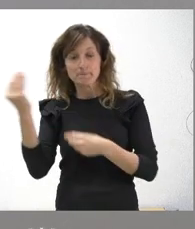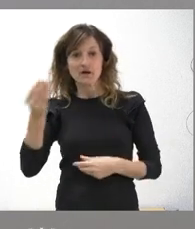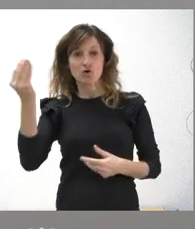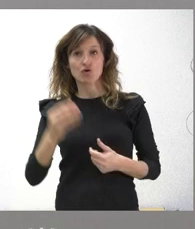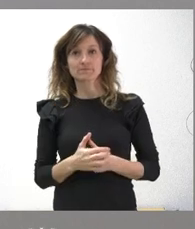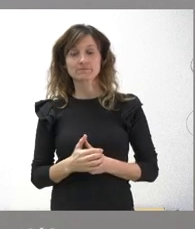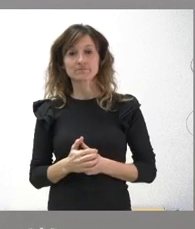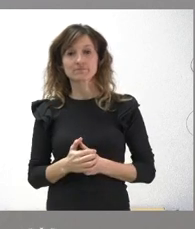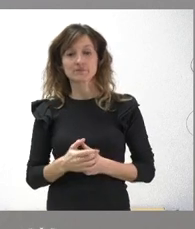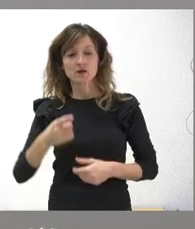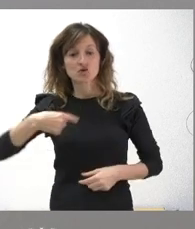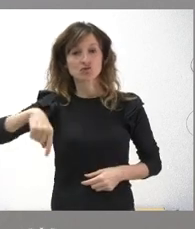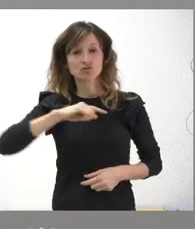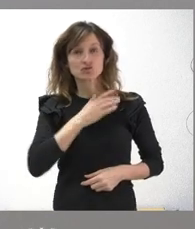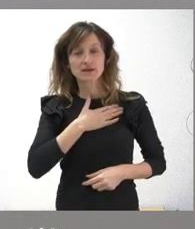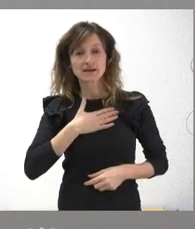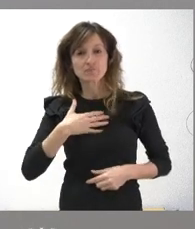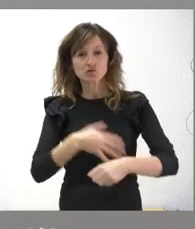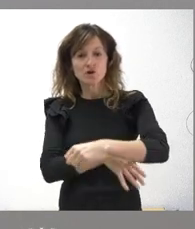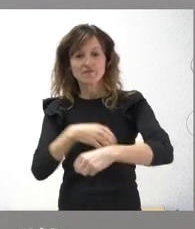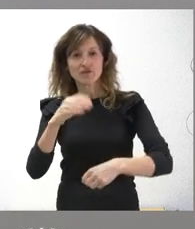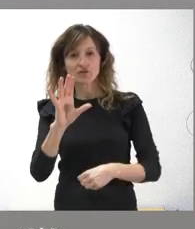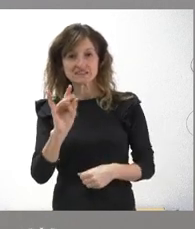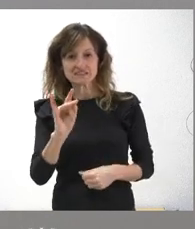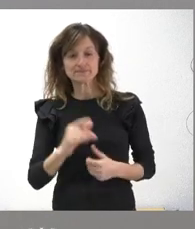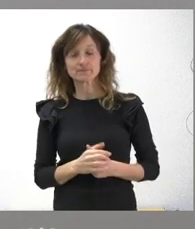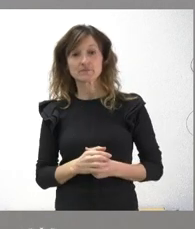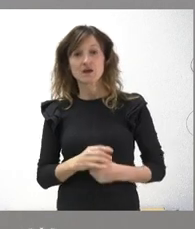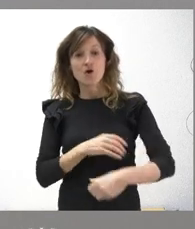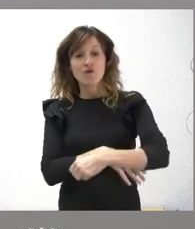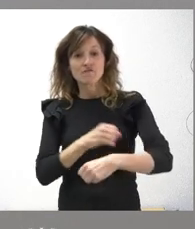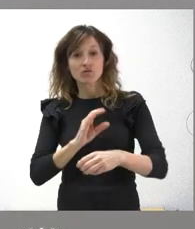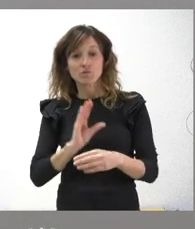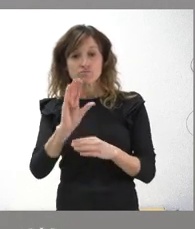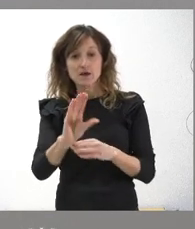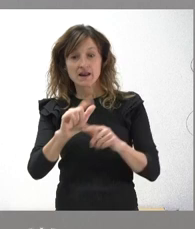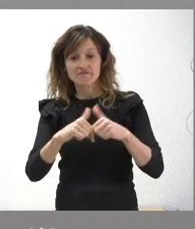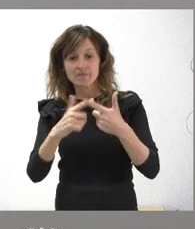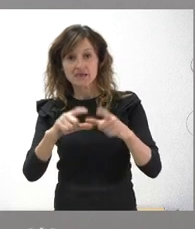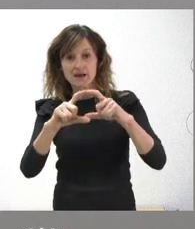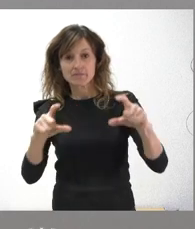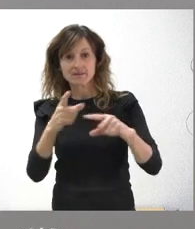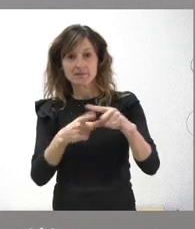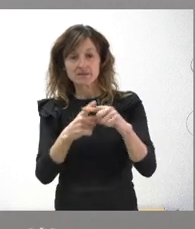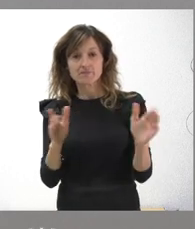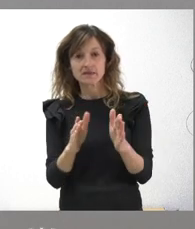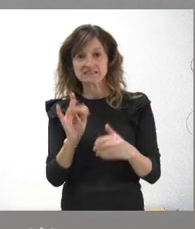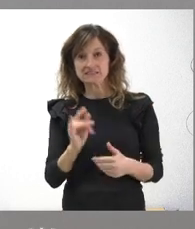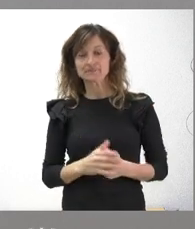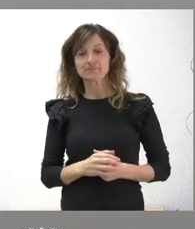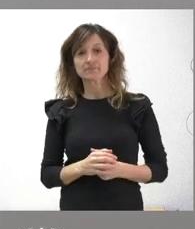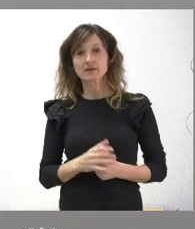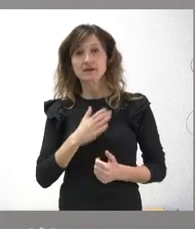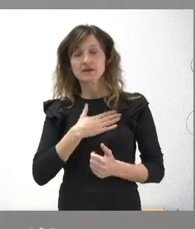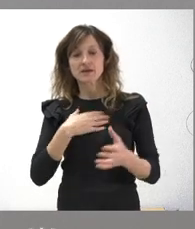nosotros qué queremos queremos esos fondos sí queremos que estos fondos lleguen a familias a empresas sí Y por eso pedimos que se